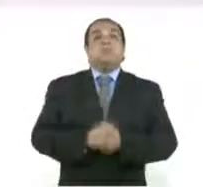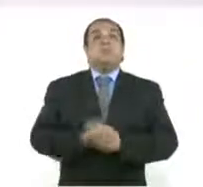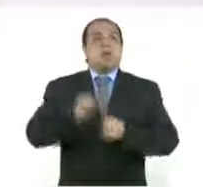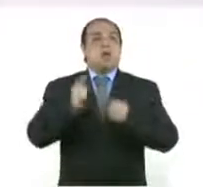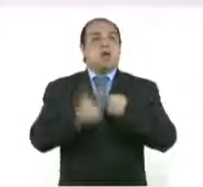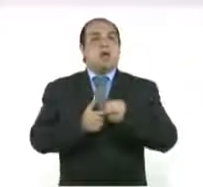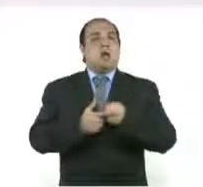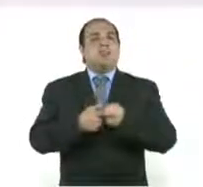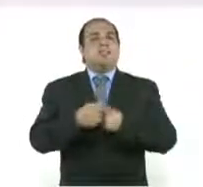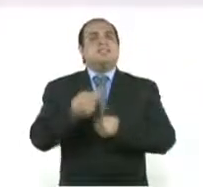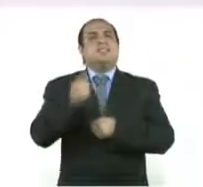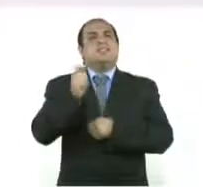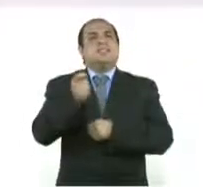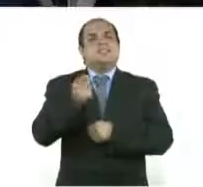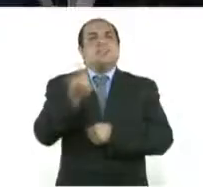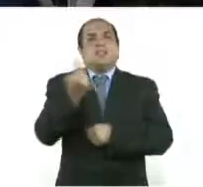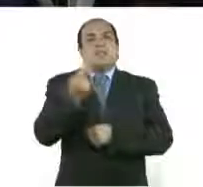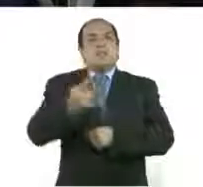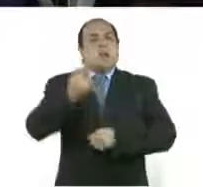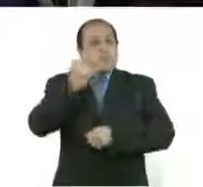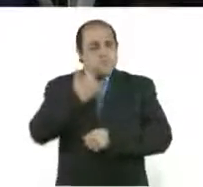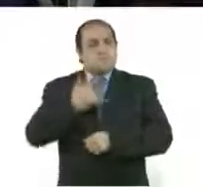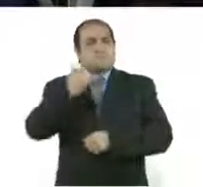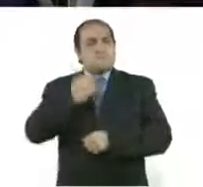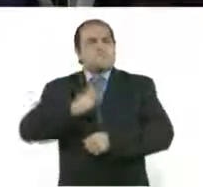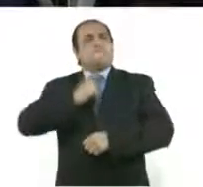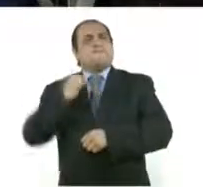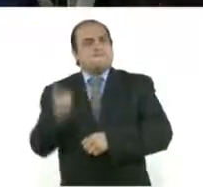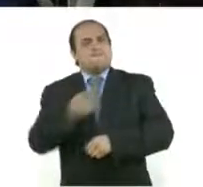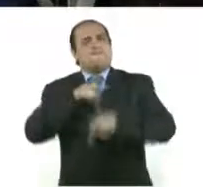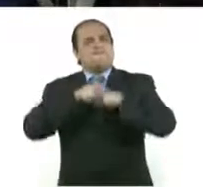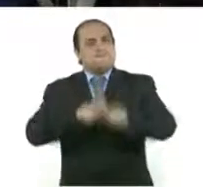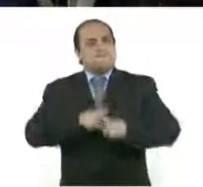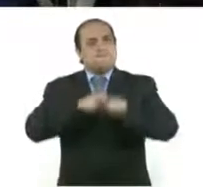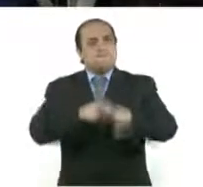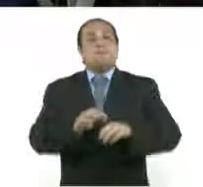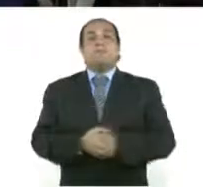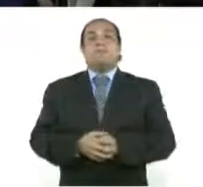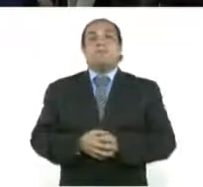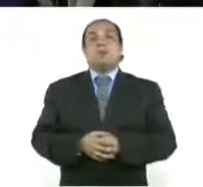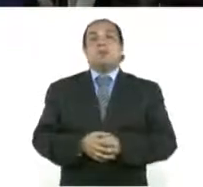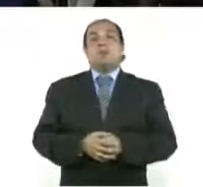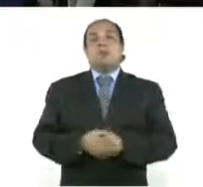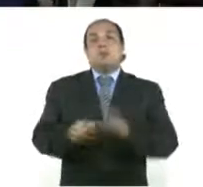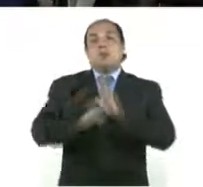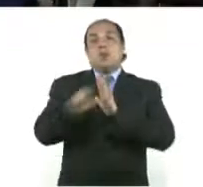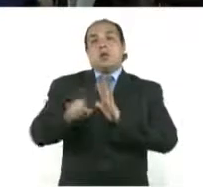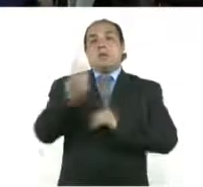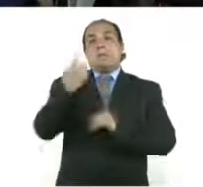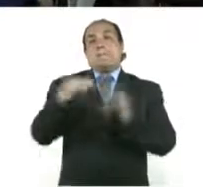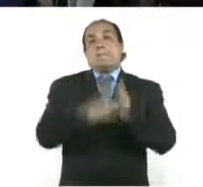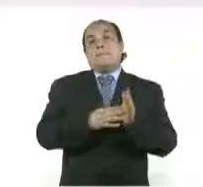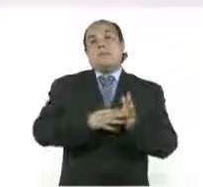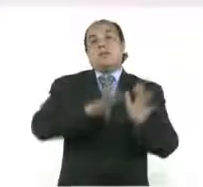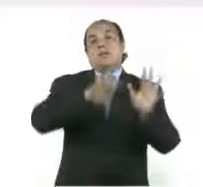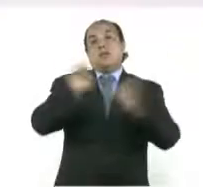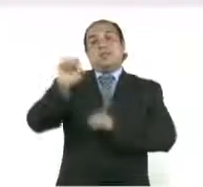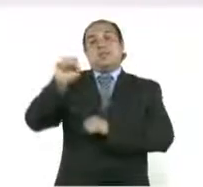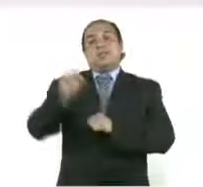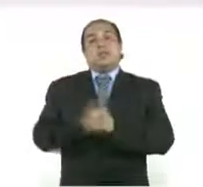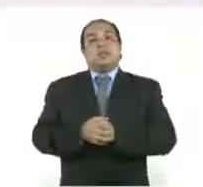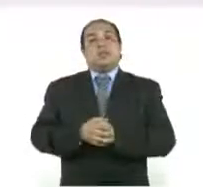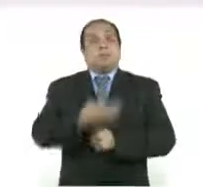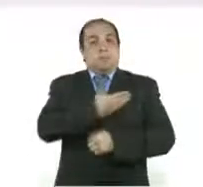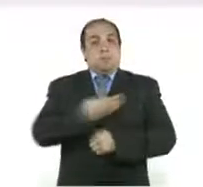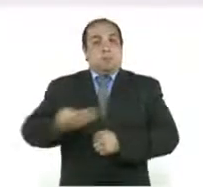que hay que seguir luchando siempre. Fíjense, en 1960 el presidente López Mateos nacionalizó la